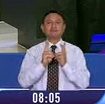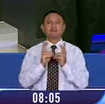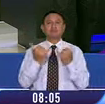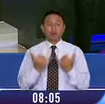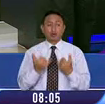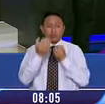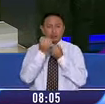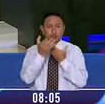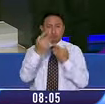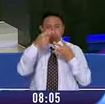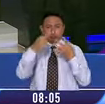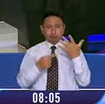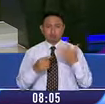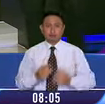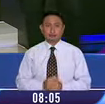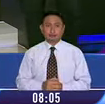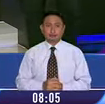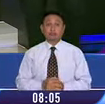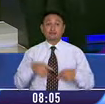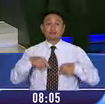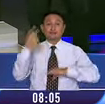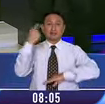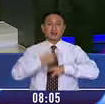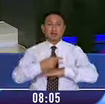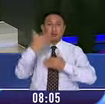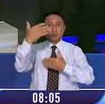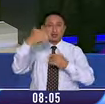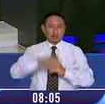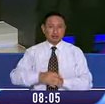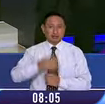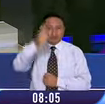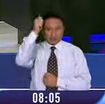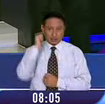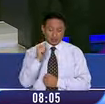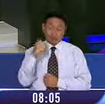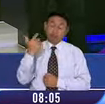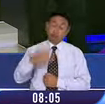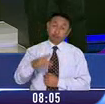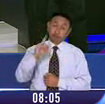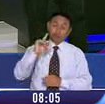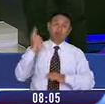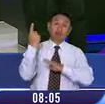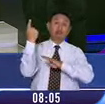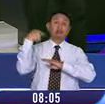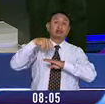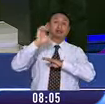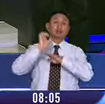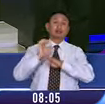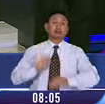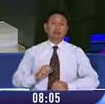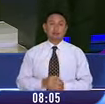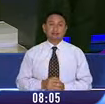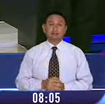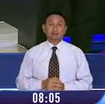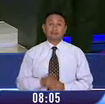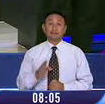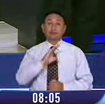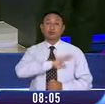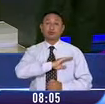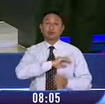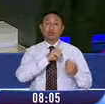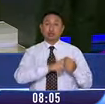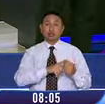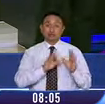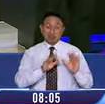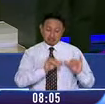mucho para compartirles. A pesar del día álgido y político que tuvimos, un día histórico para este país, en el municipio de Quito, vea